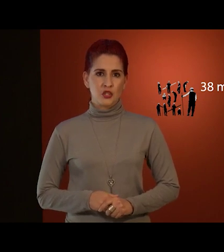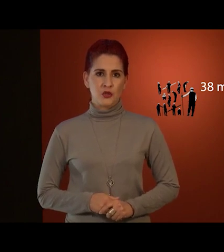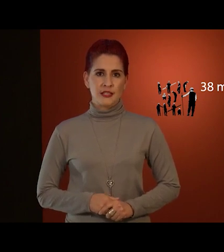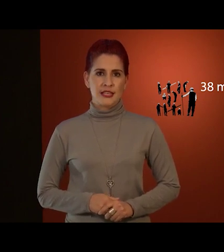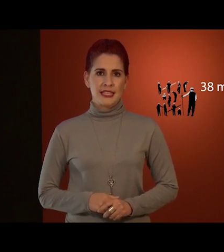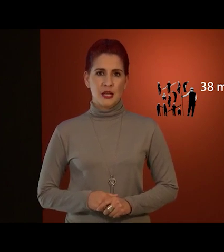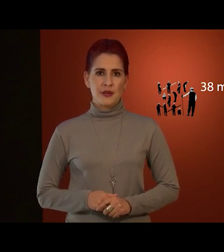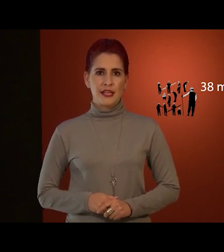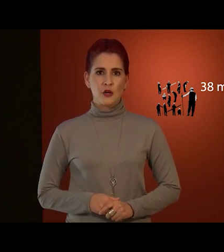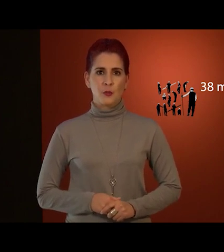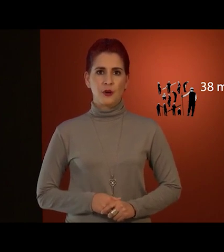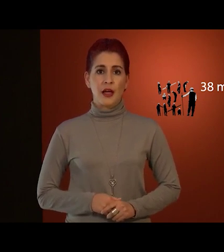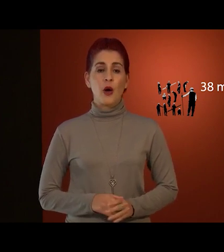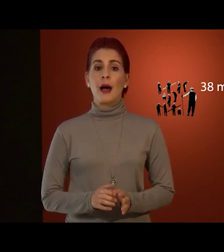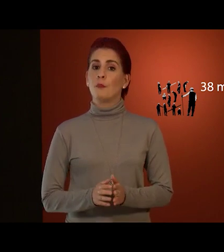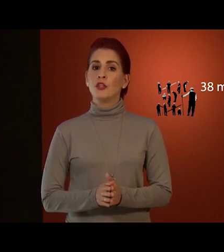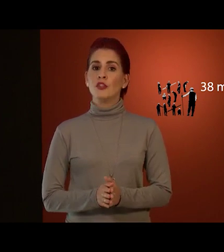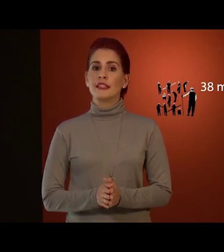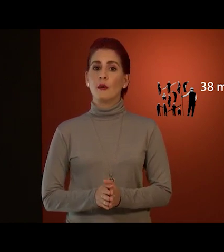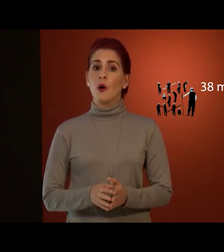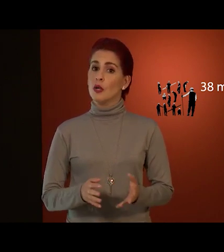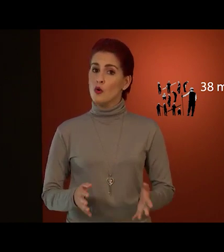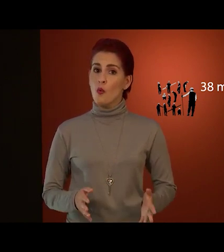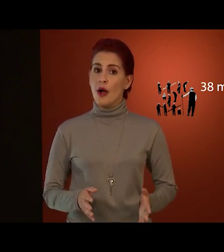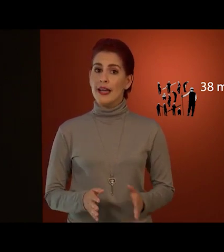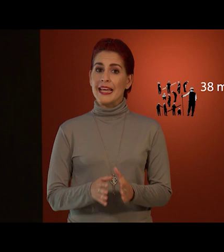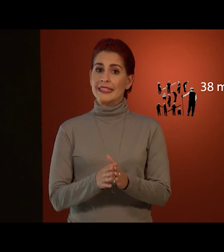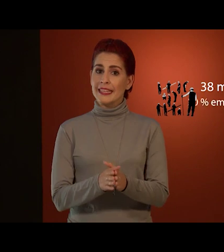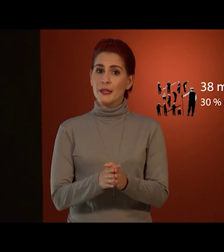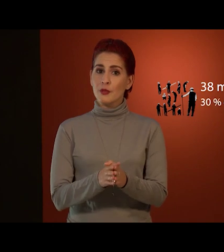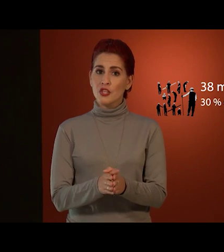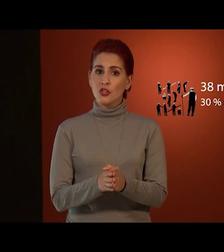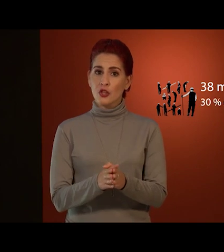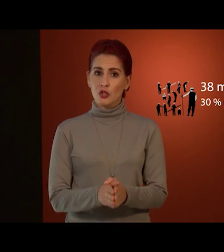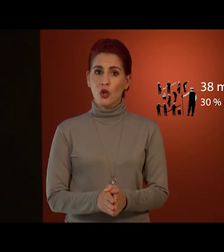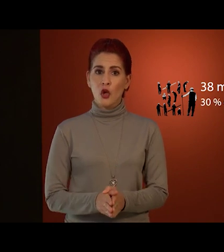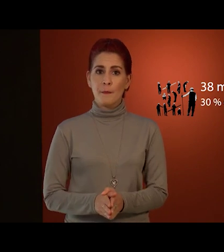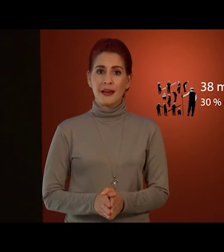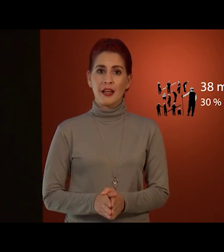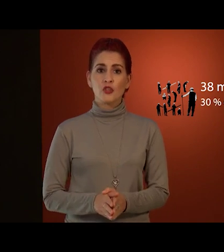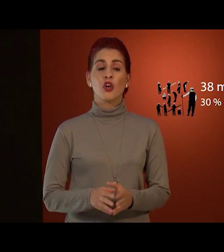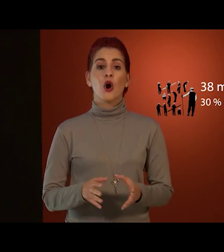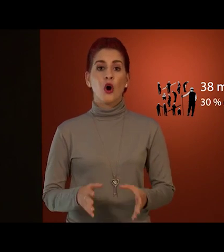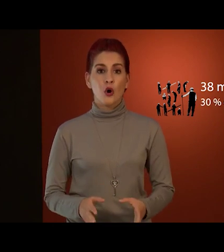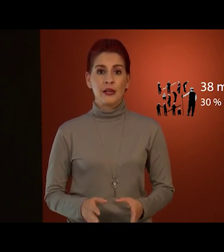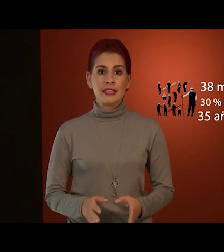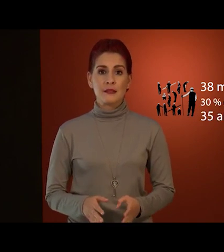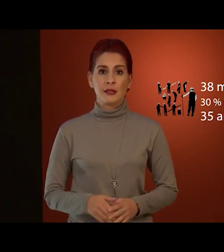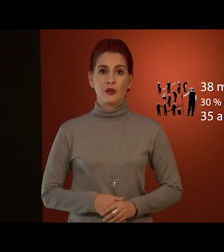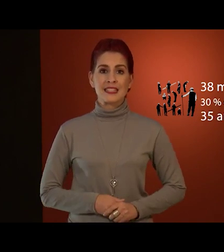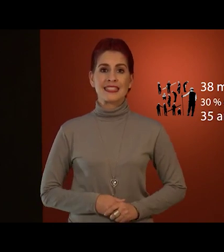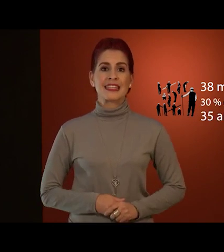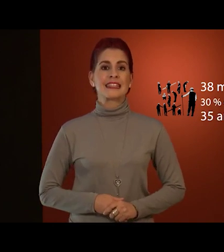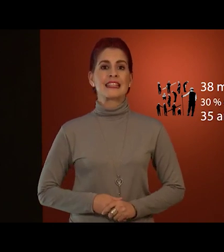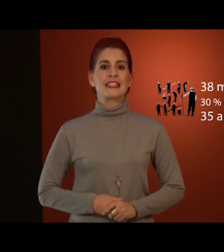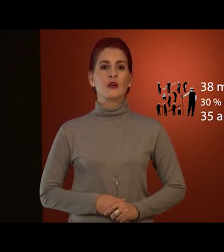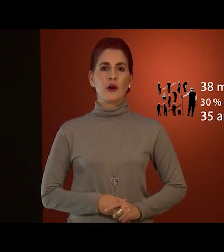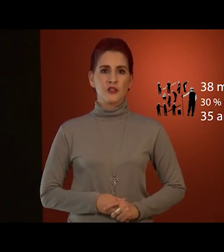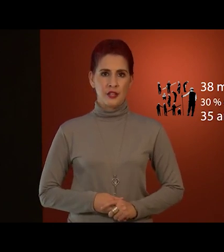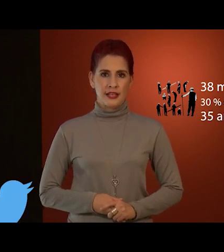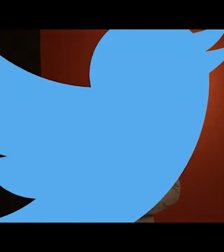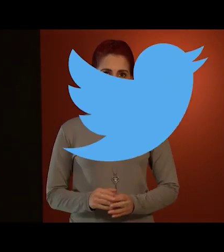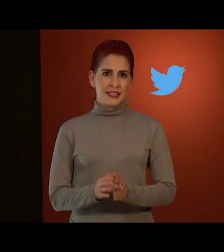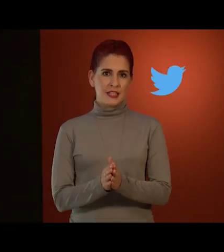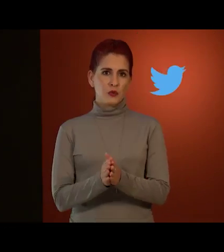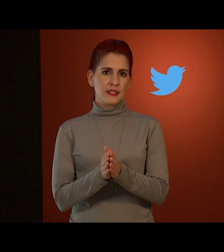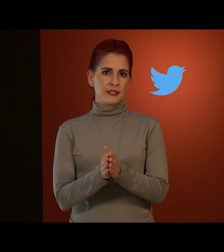38.493 personas se habían incorporado a puestos de trabajo en Cuba, el 30% de todos los empleados jóvenes menores de 35